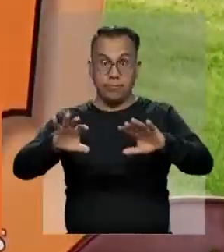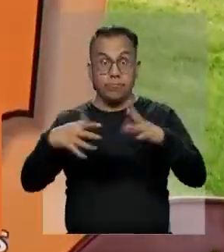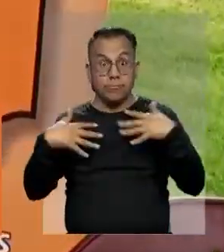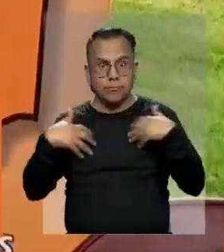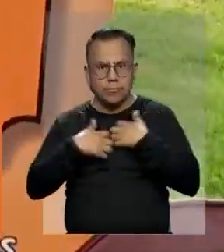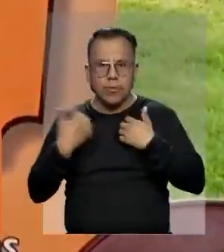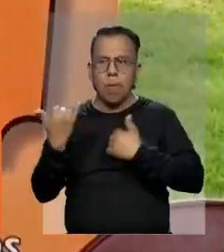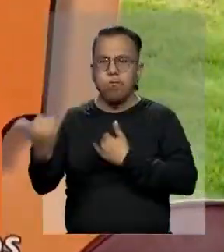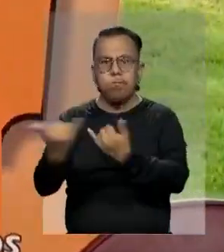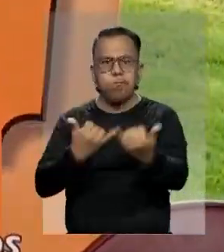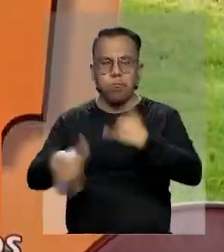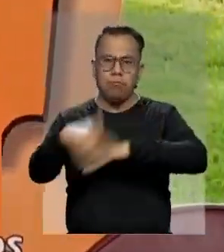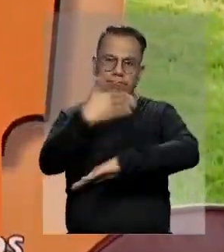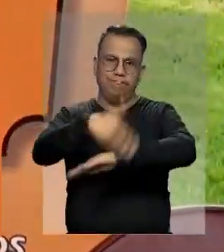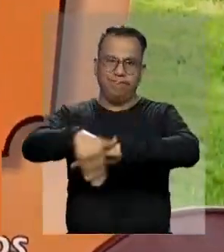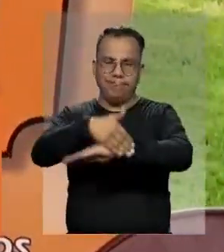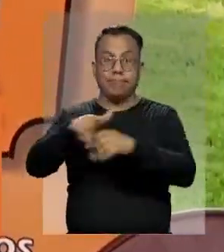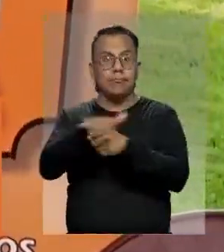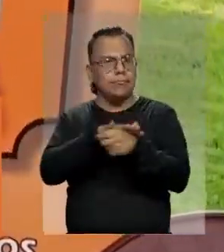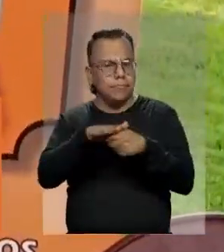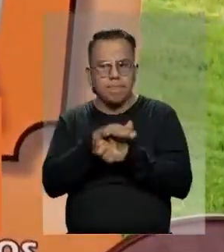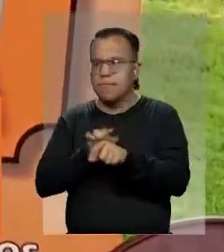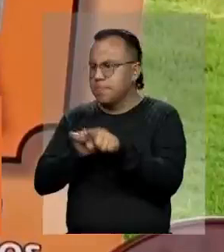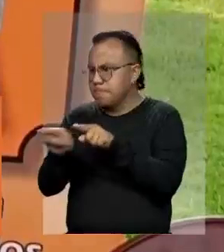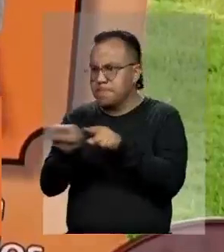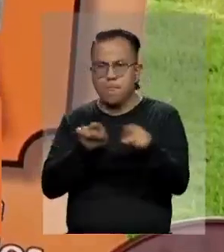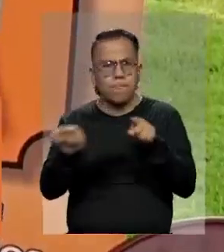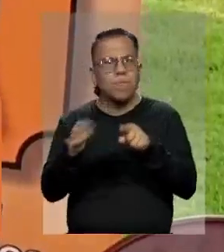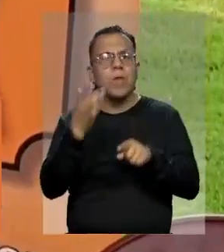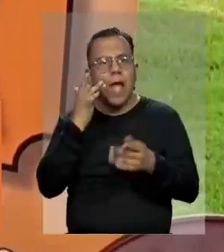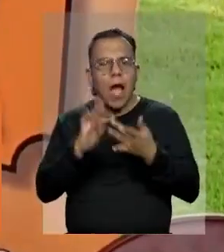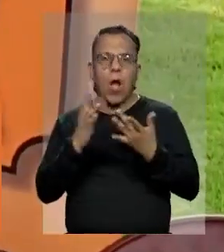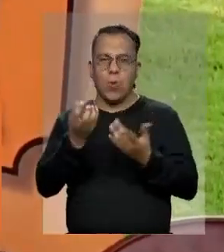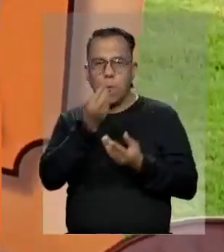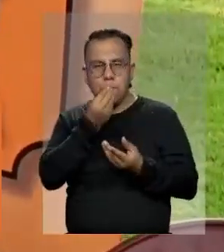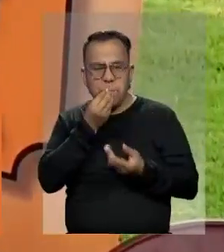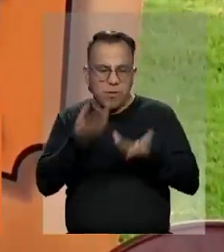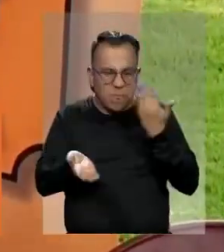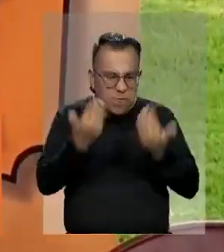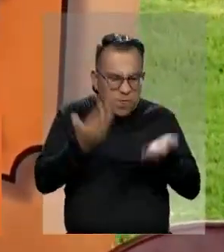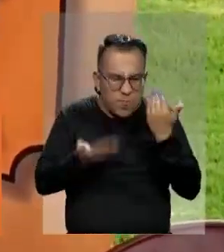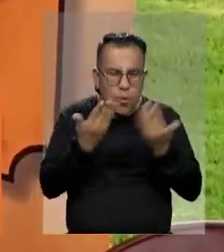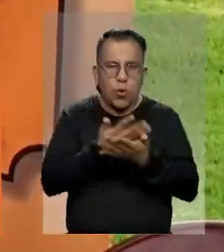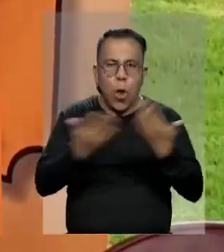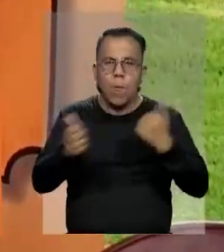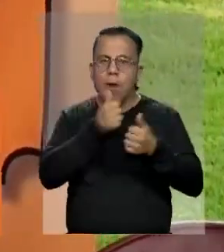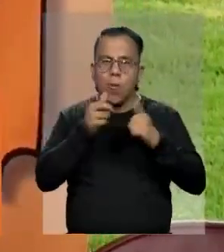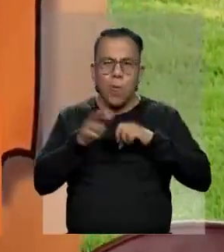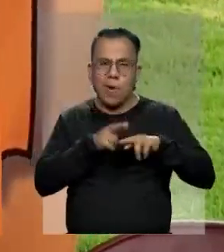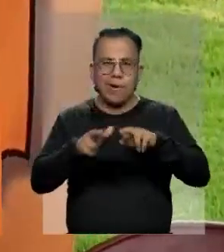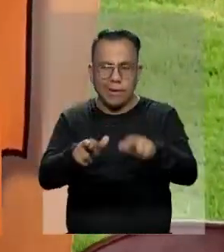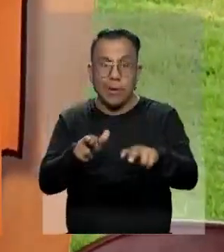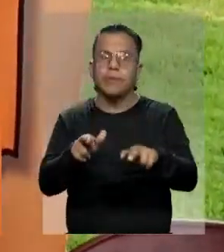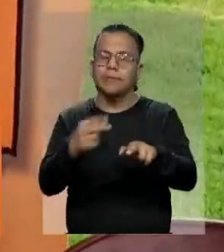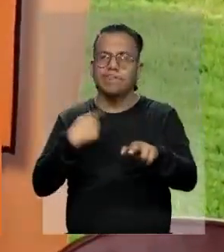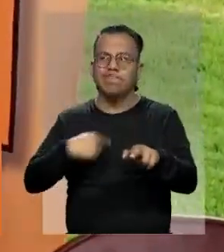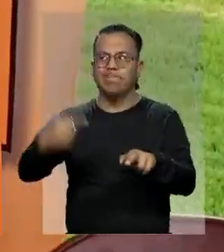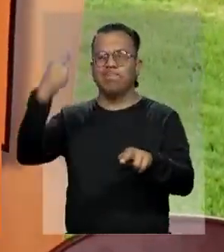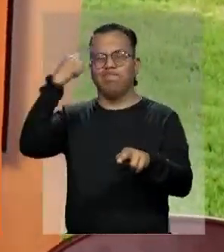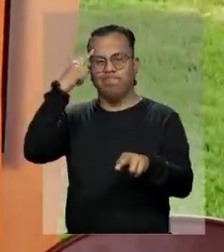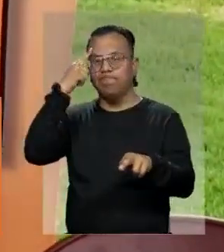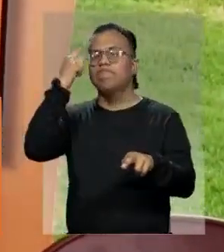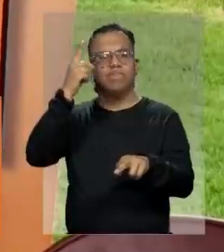callejeros por ejemplo en el barrio siempre es en pedos ahí comiendo la basura escarbando en los caños Entonces nosotros